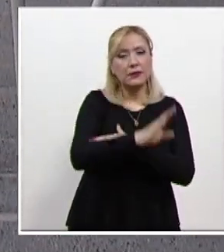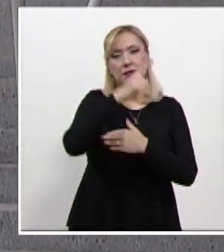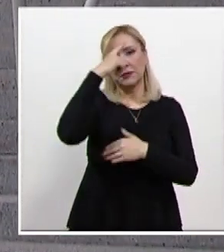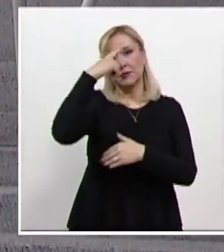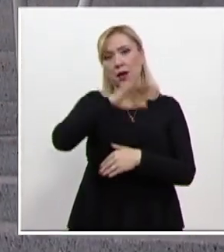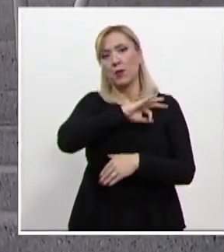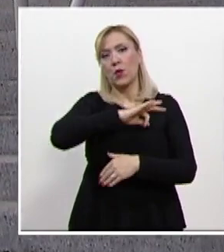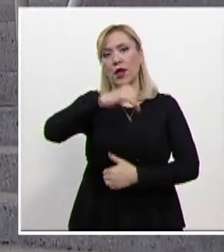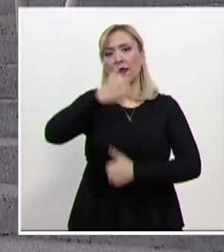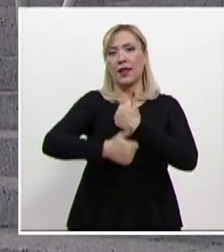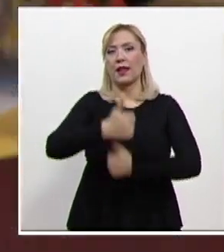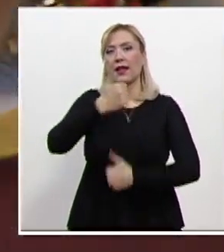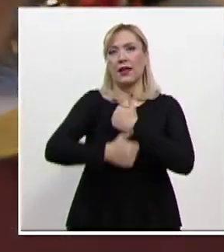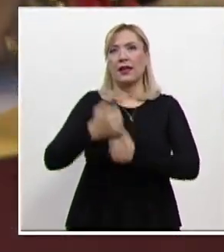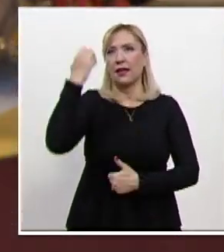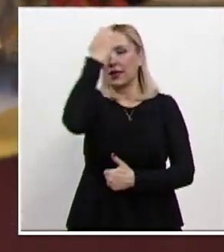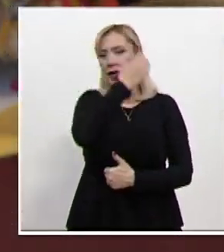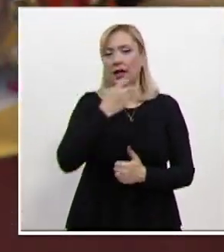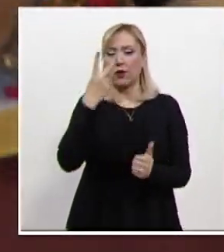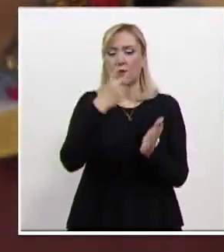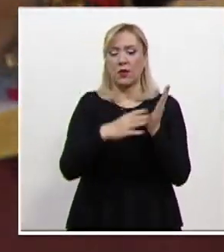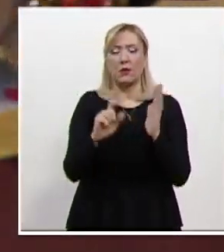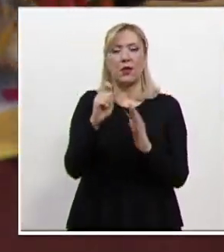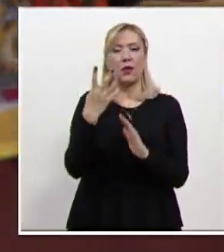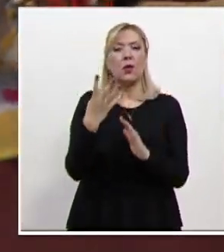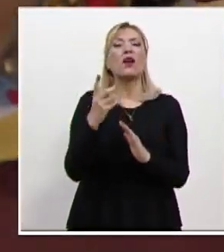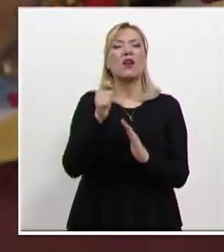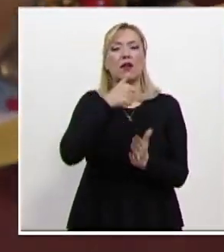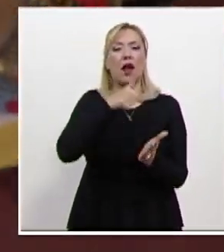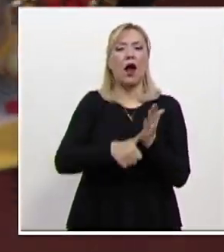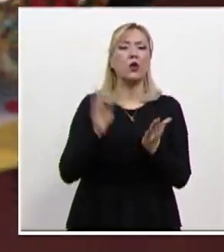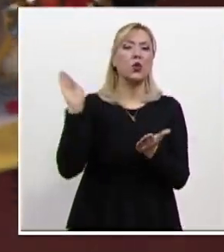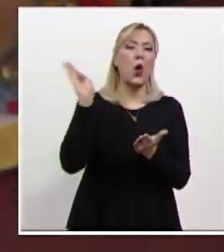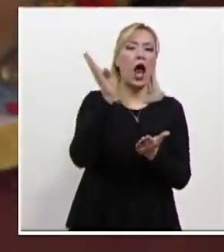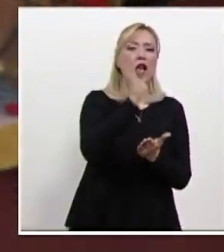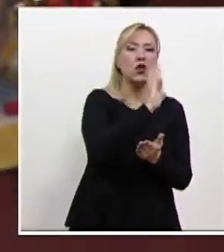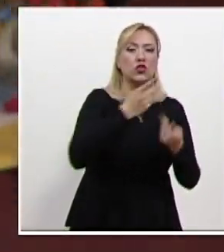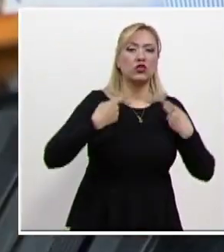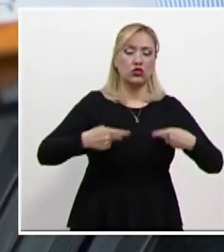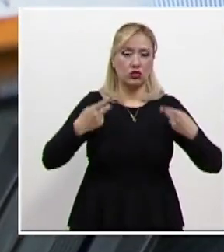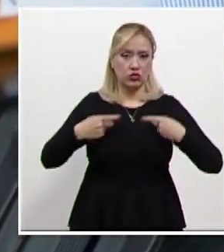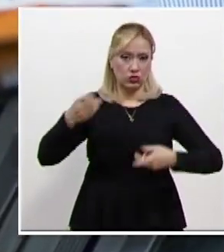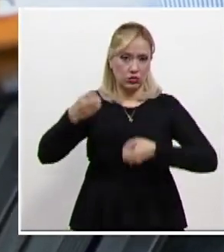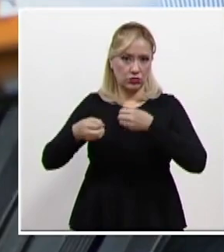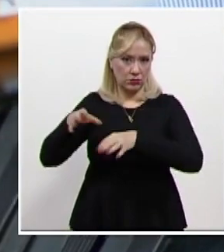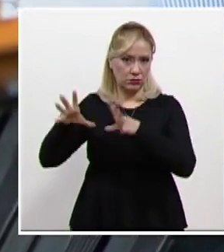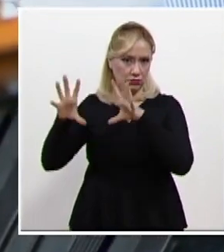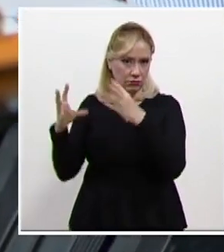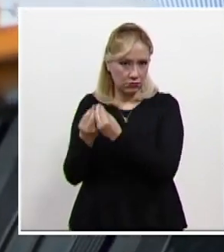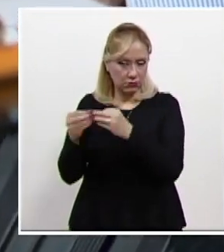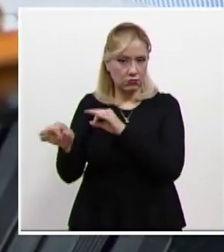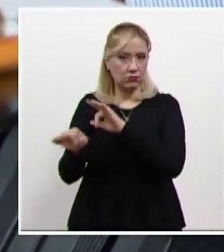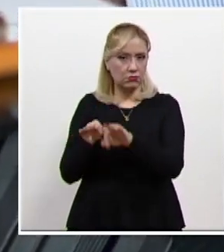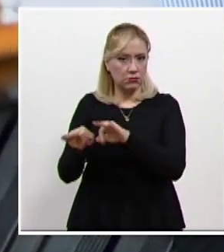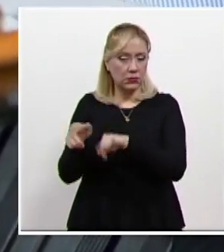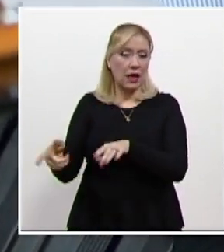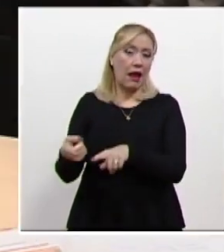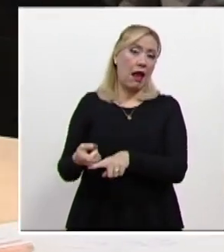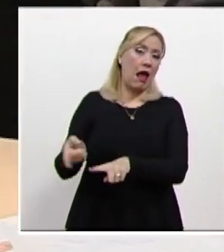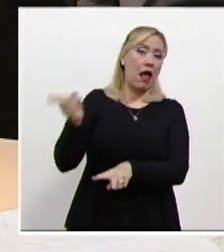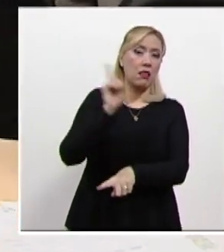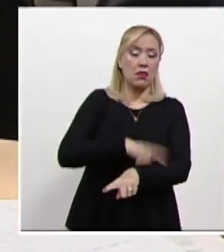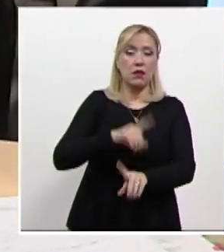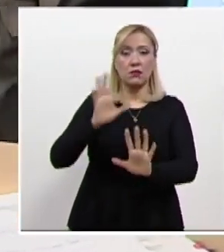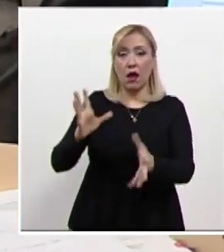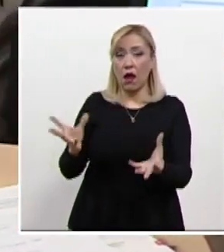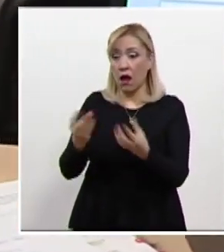de la Federación, edición 2024. Está dirigido a personas que se hayan desempeñado como oficiales judiciales adscritos a